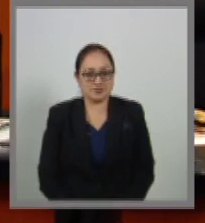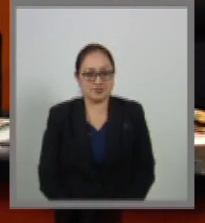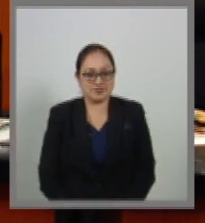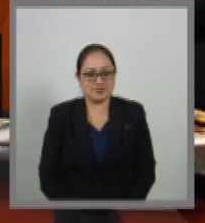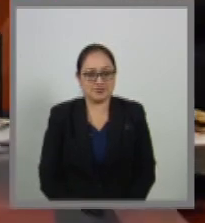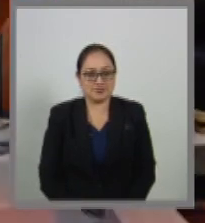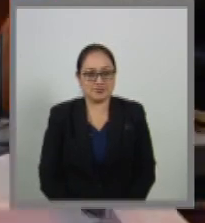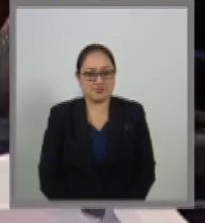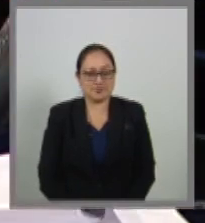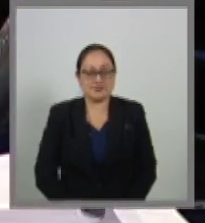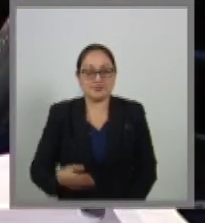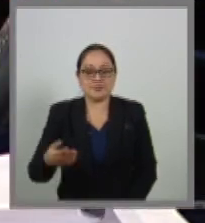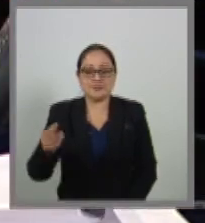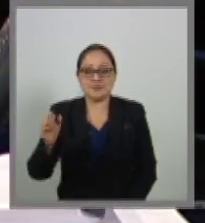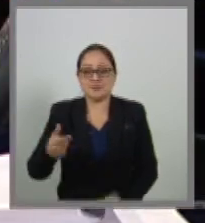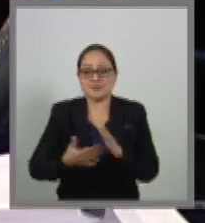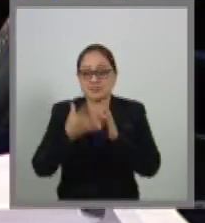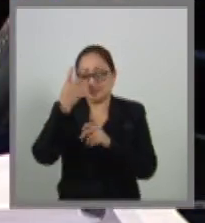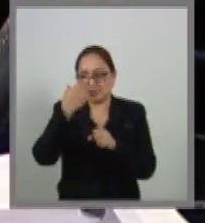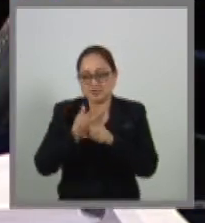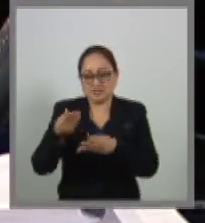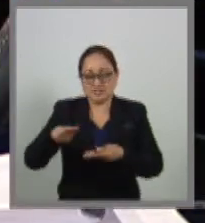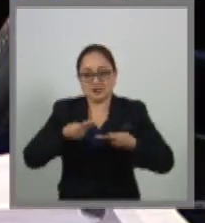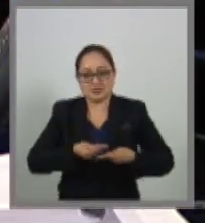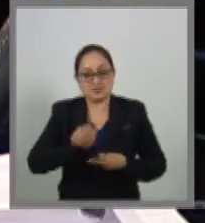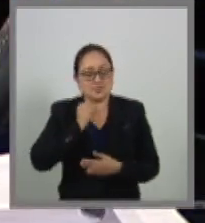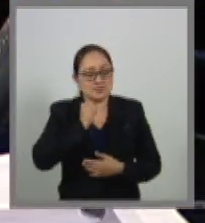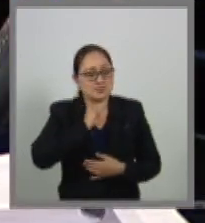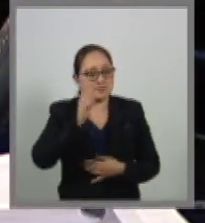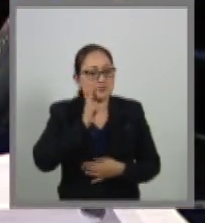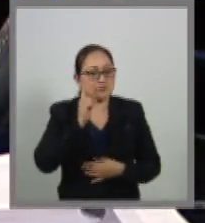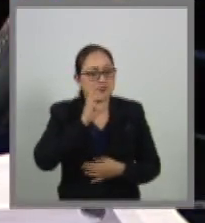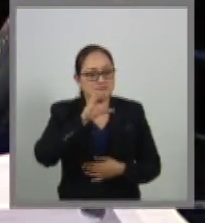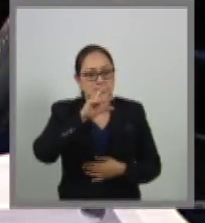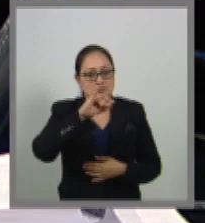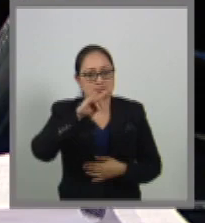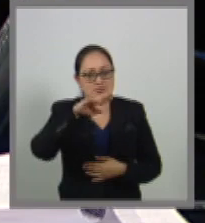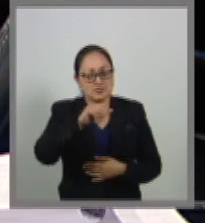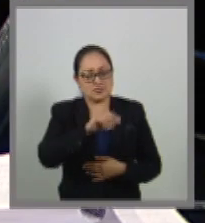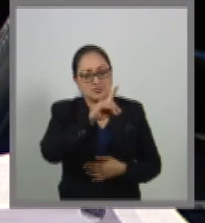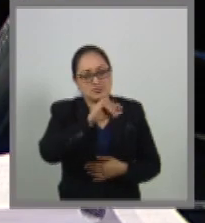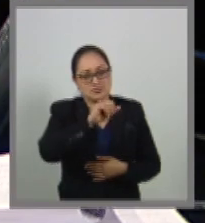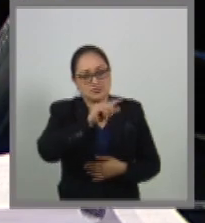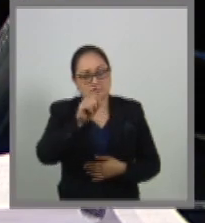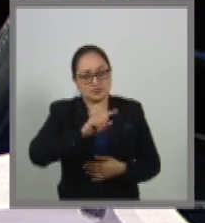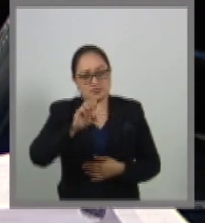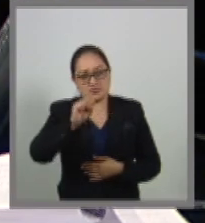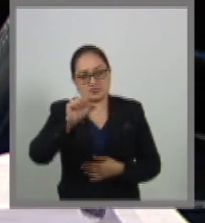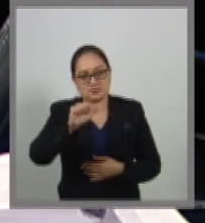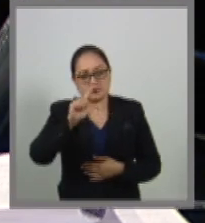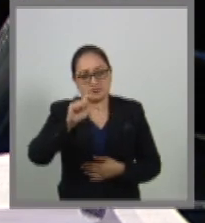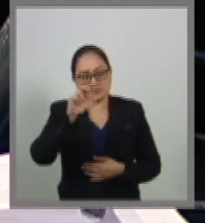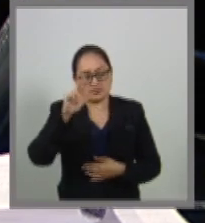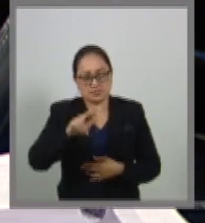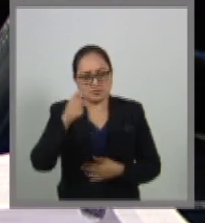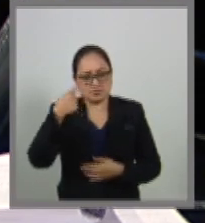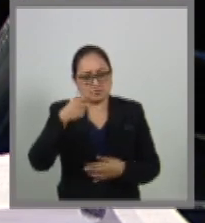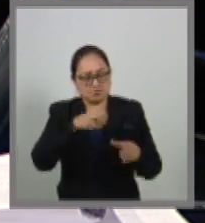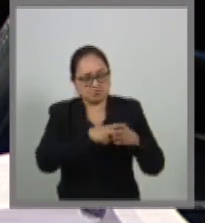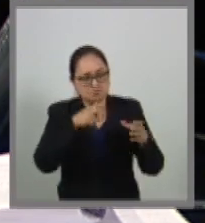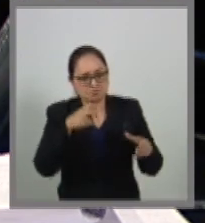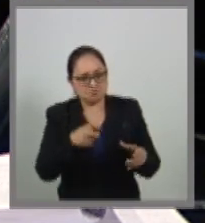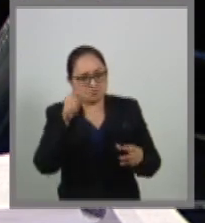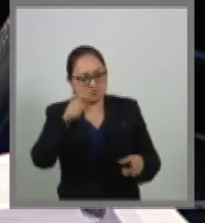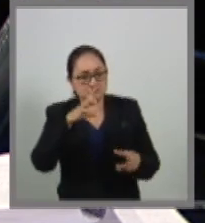Recibimos en la mesa directiva la comunicación que suscribe la senadora Cristina Díaz Salazar, por la que solicita licencia para separarse de sus funciones legislativas.